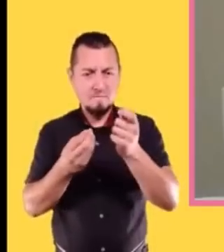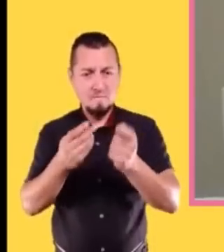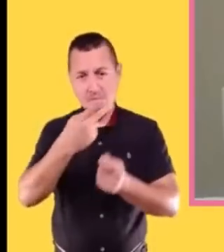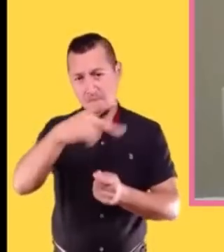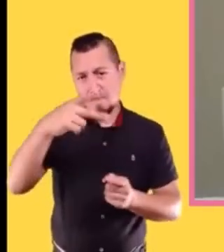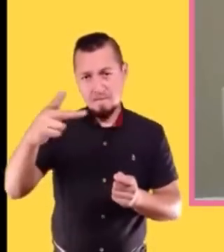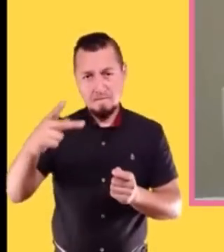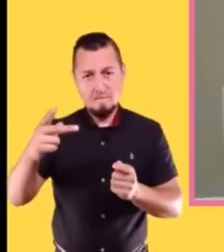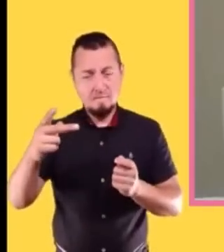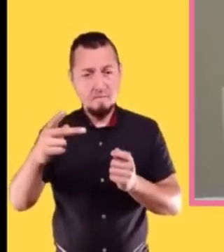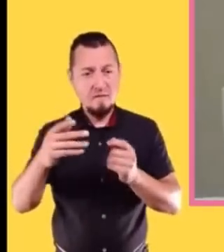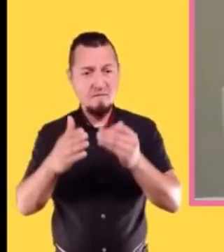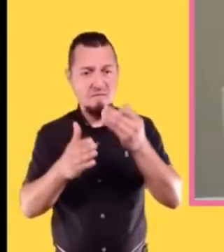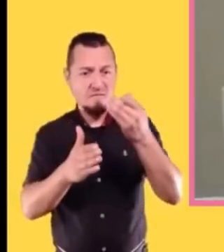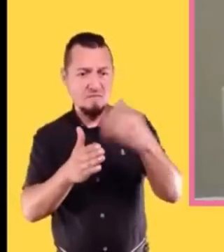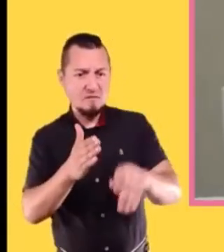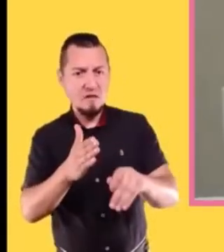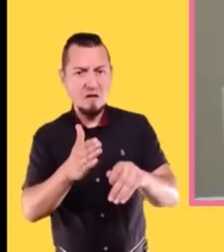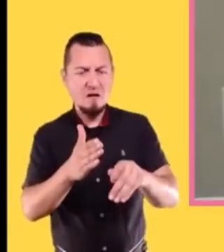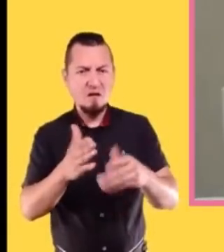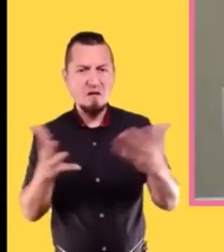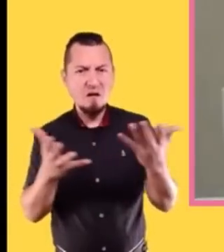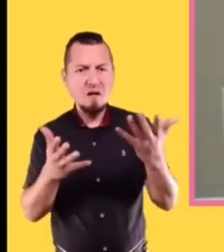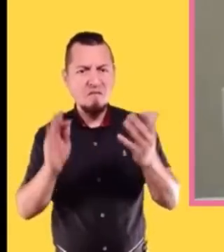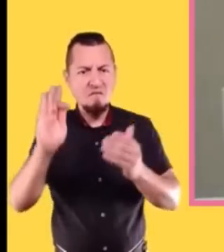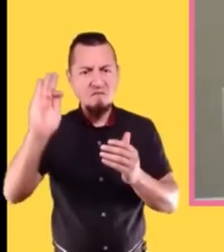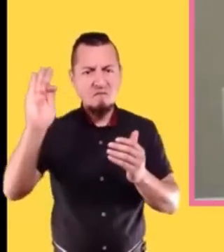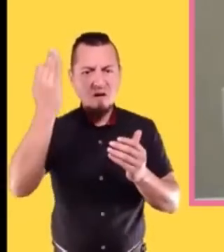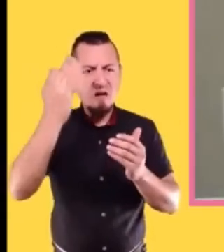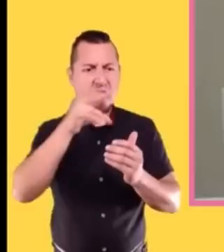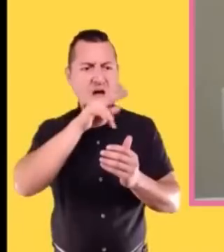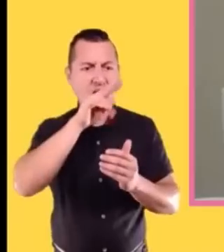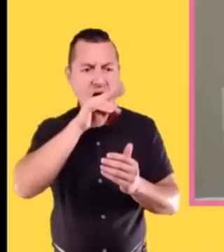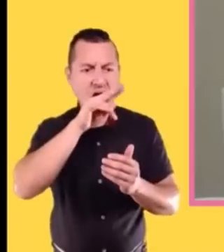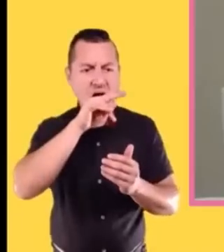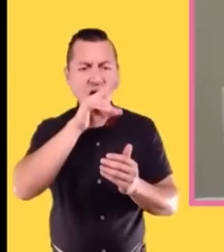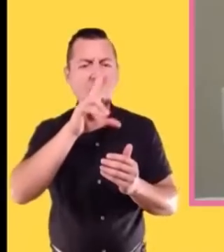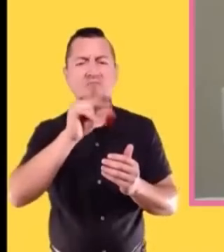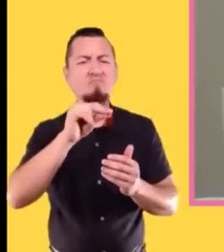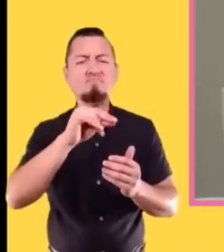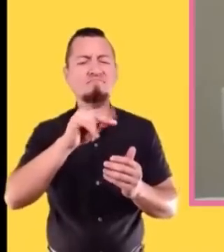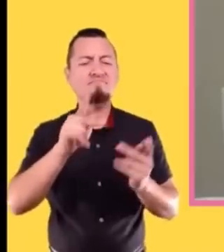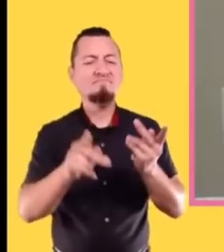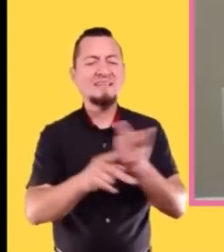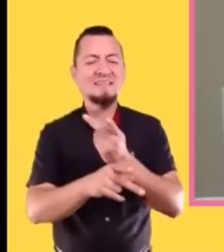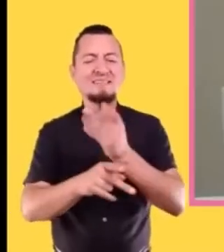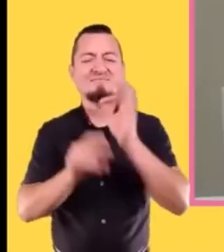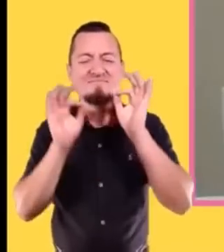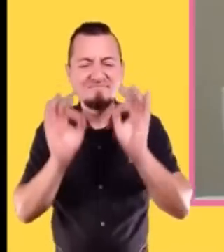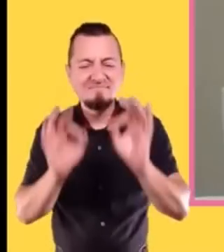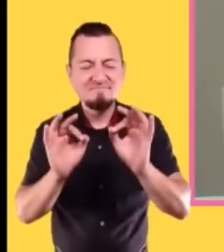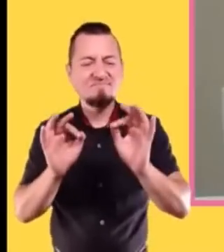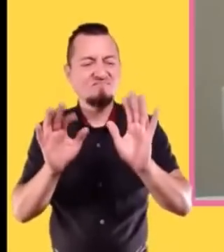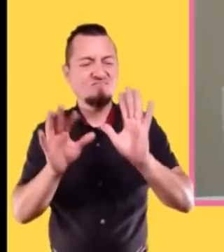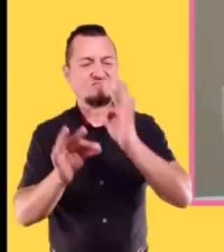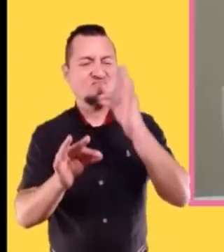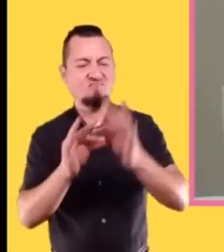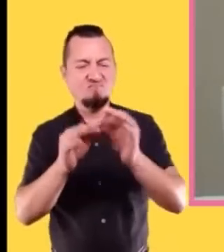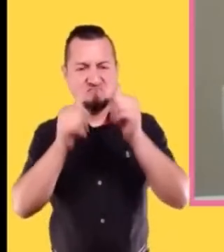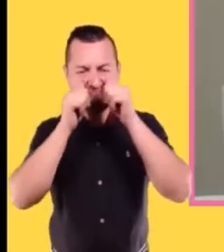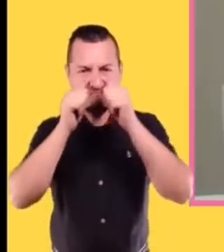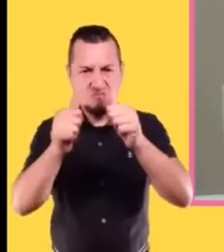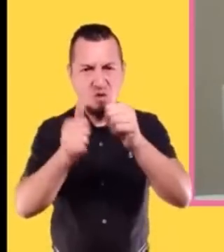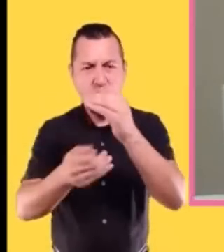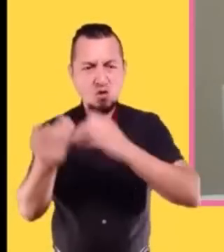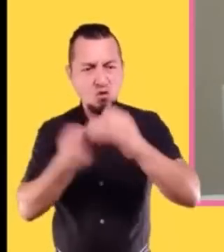vacío que ha generado preocupación en Jalisco no existe ni va a existir. Está cubierto y se va a atender de manera